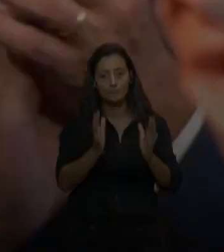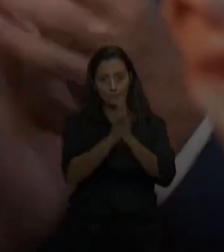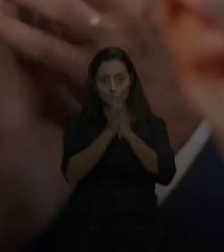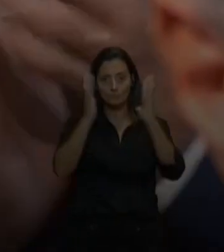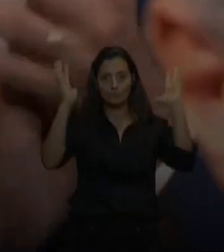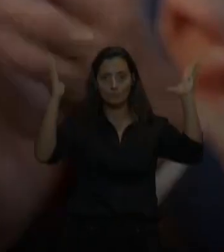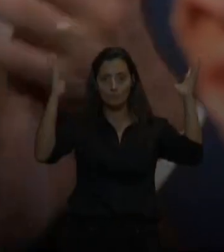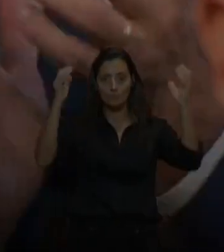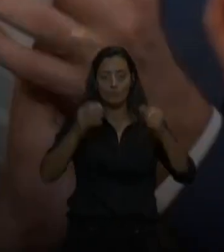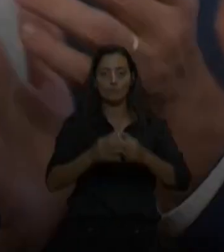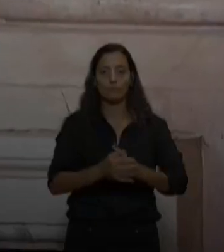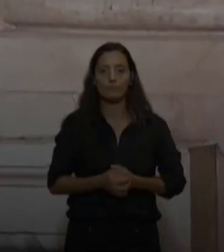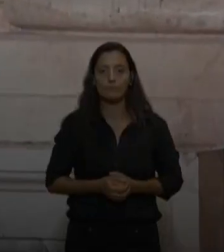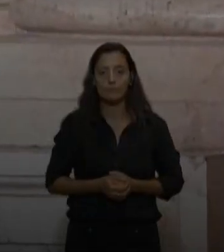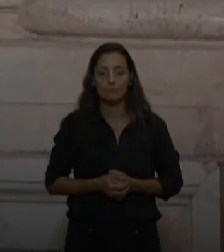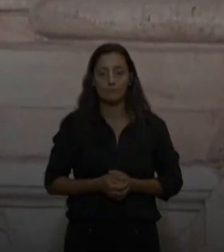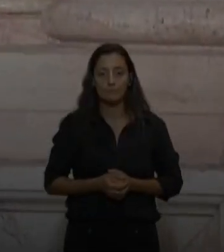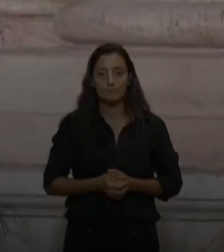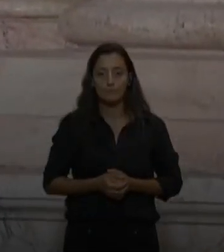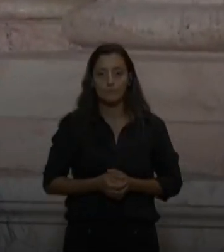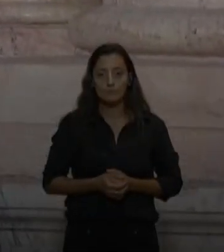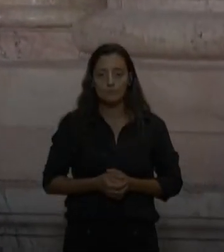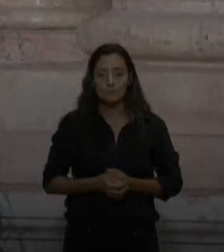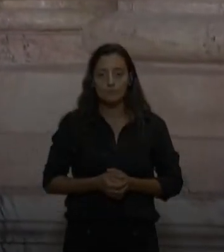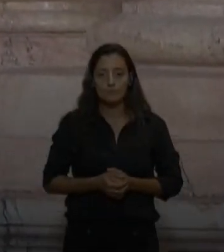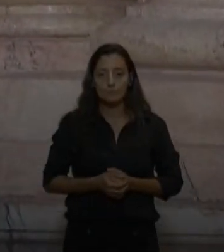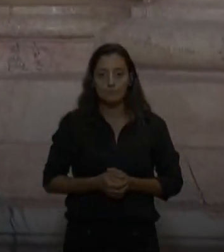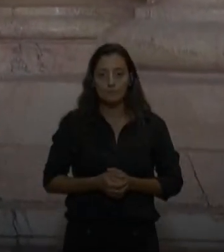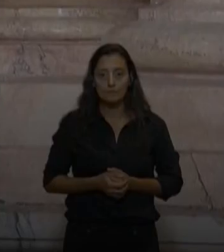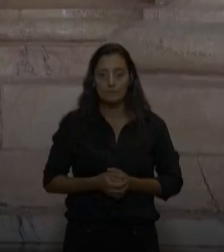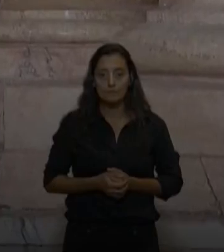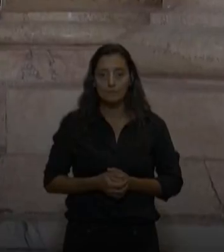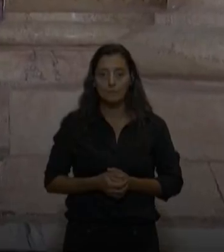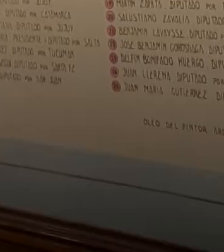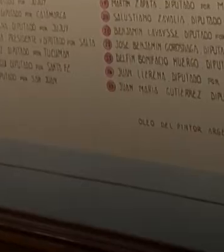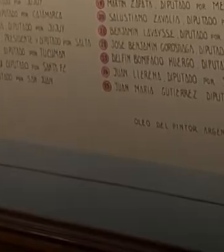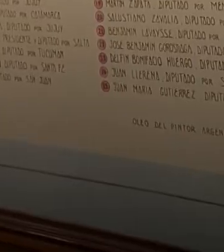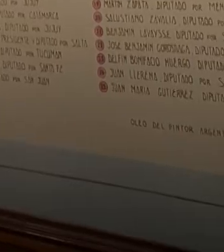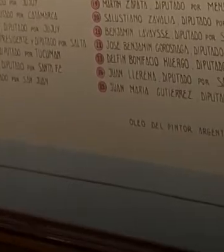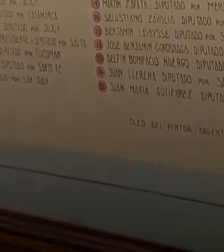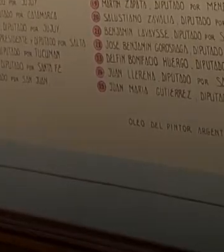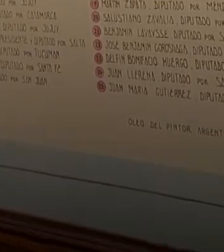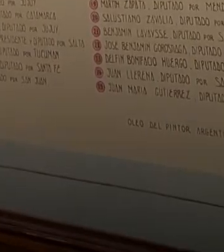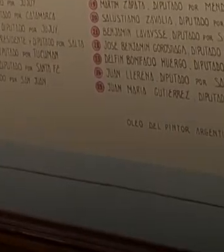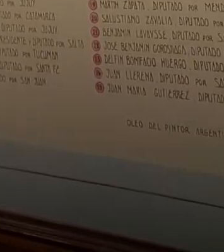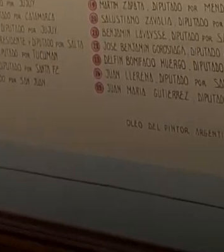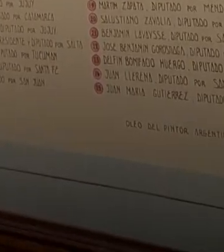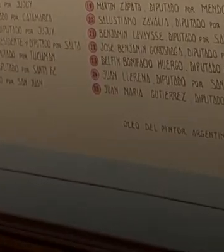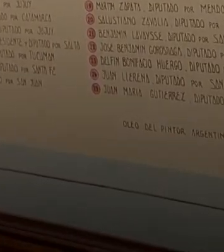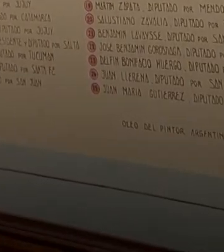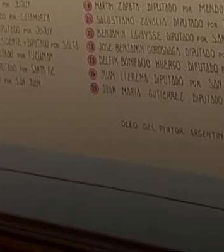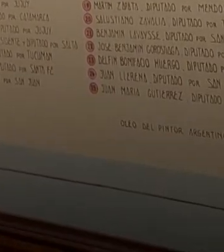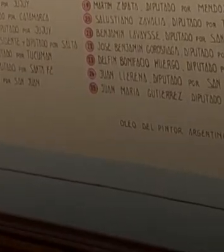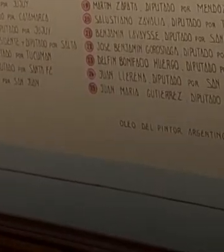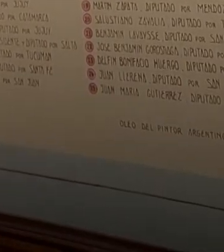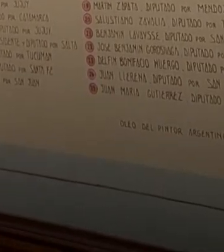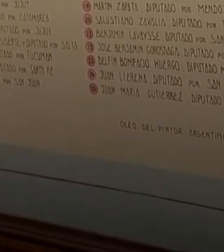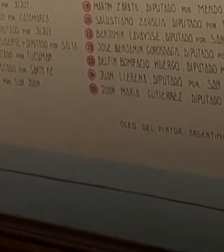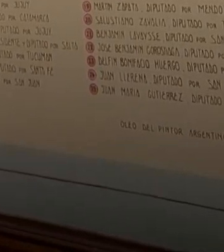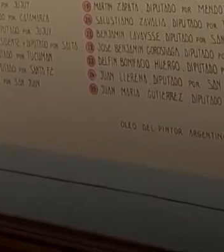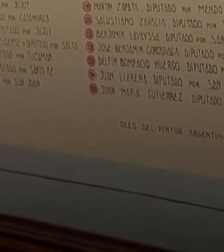aquellos proyectos que tienen que pasar por el Congreso. Discurso mirando el futuro, claramente, interpelando a todos y cada